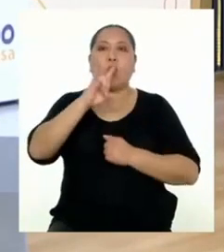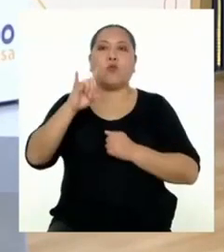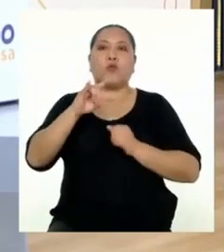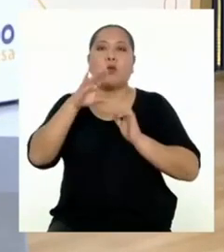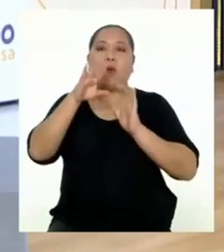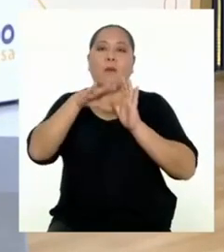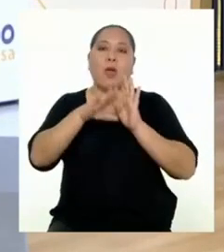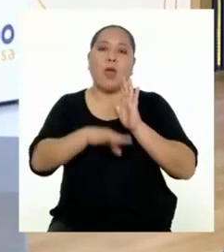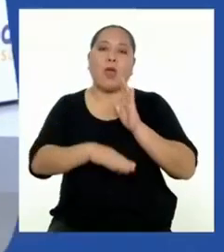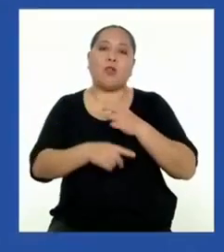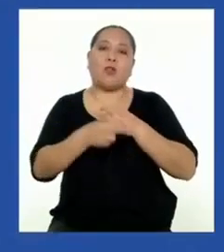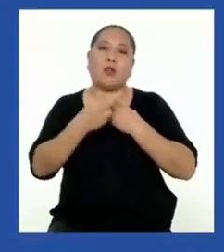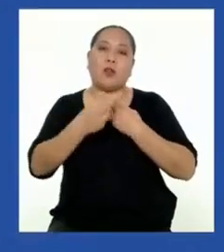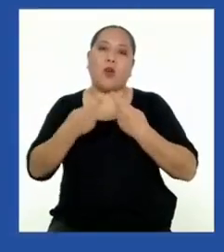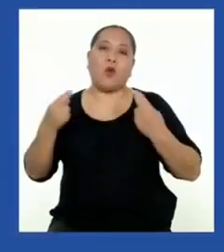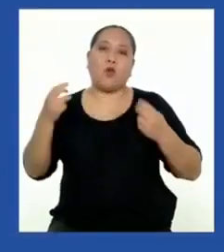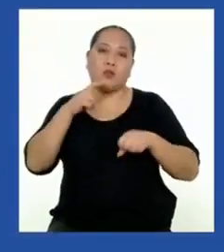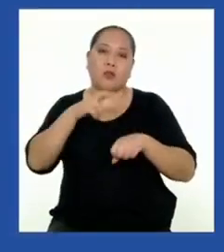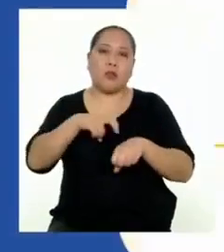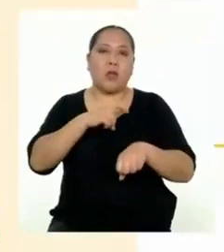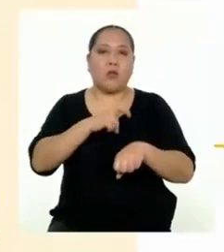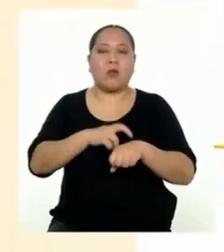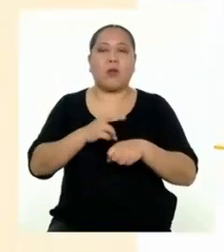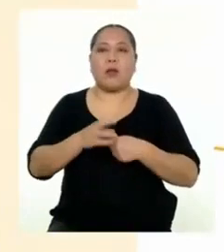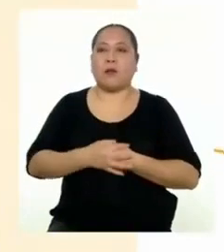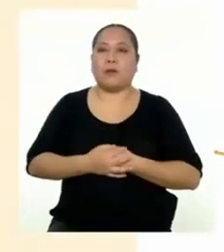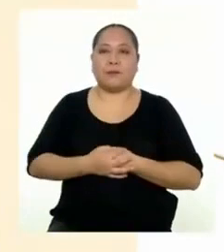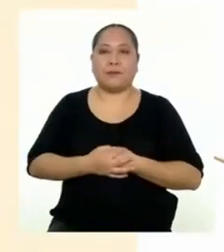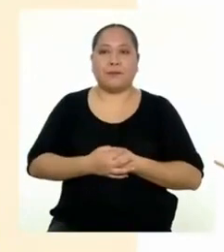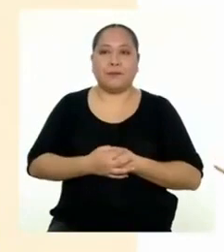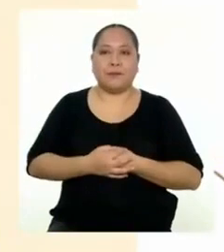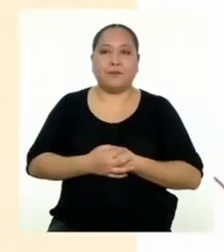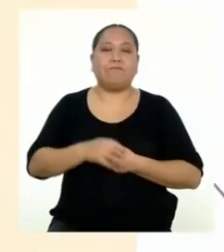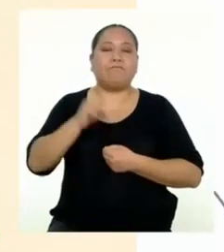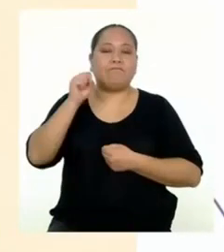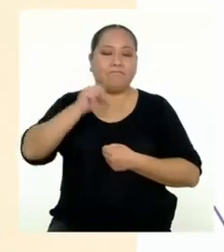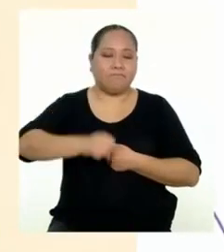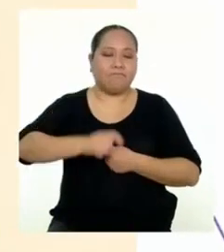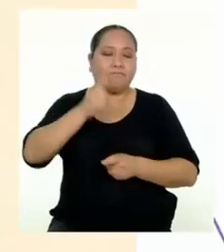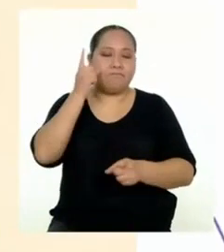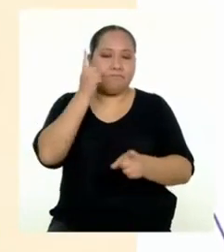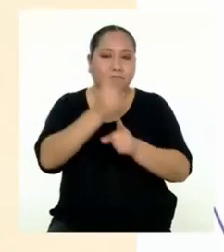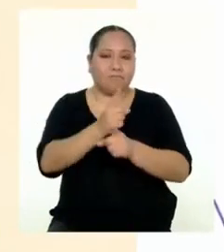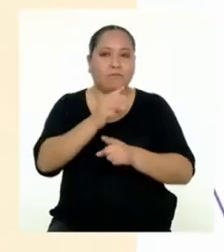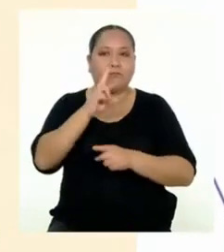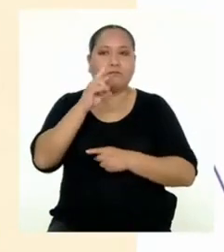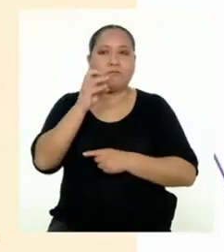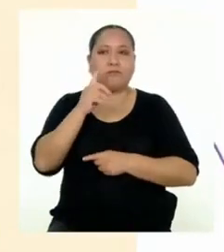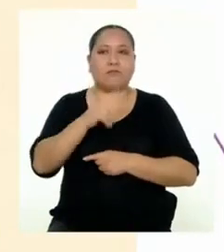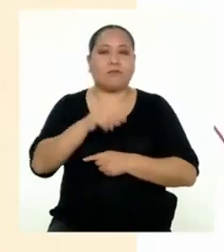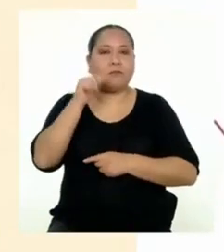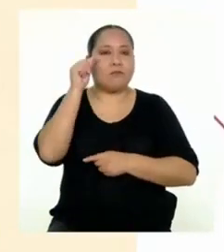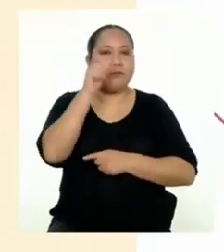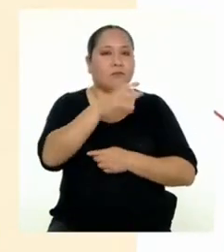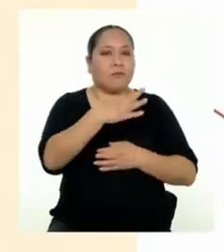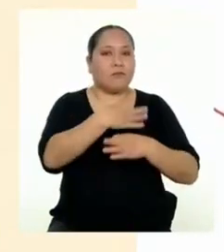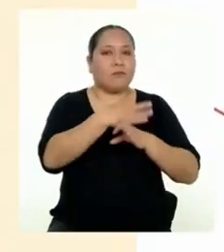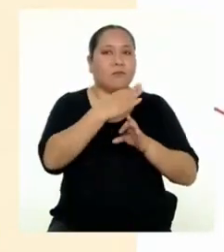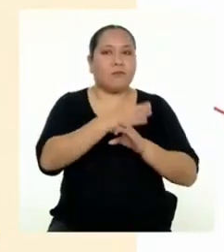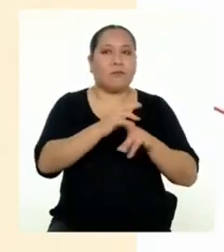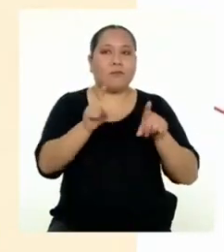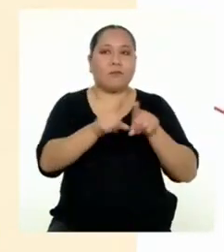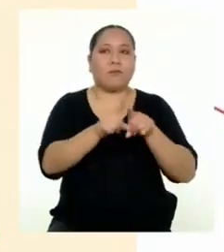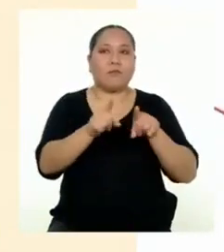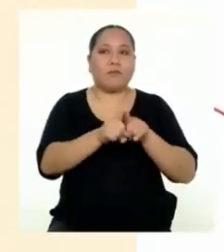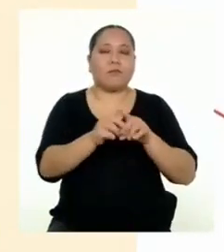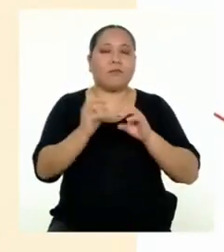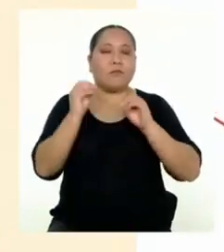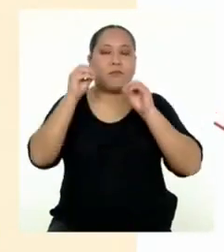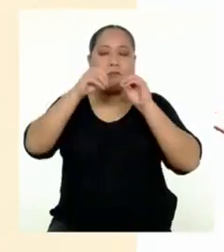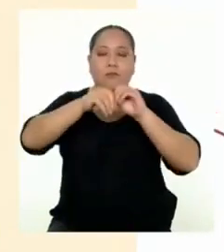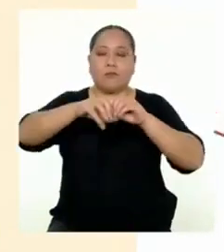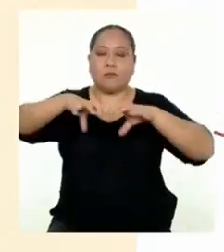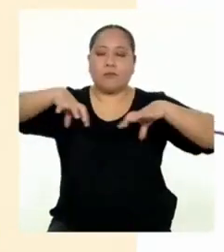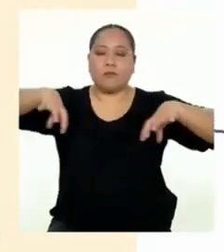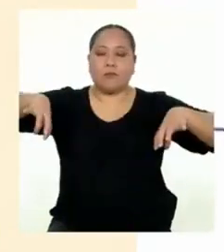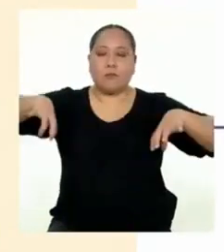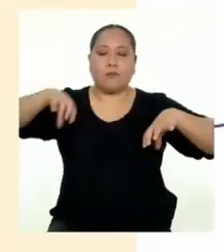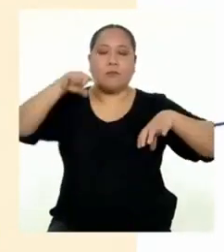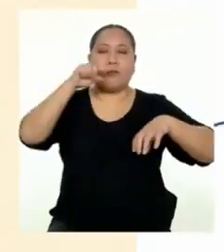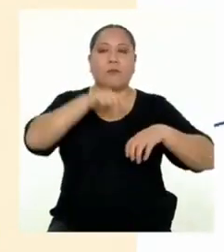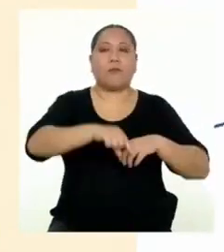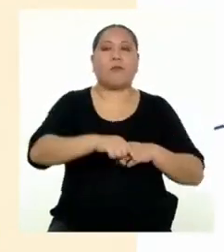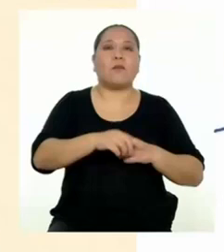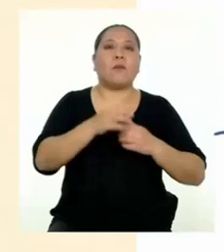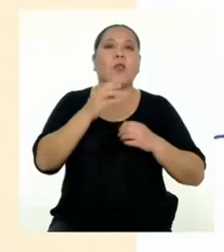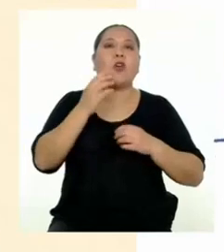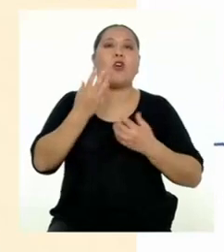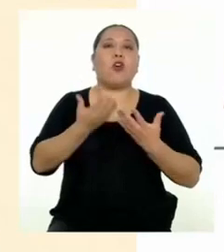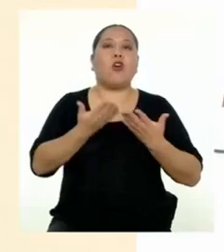emplearemos menos recursos. Tienes razón, Rodrigo. En esa línea también podemos clasificar a los bienes según su grado